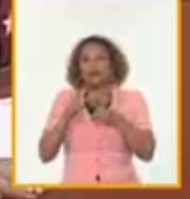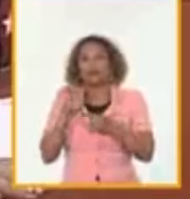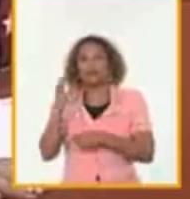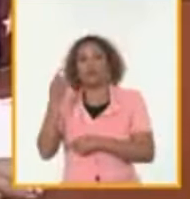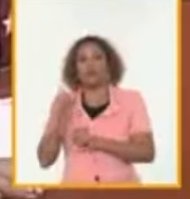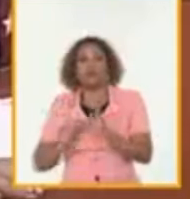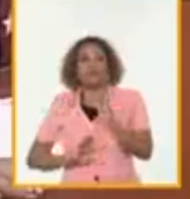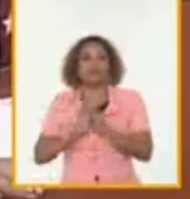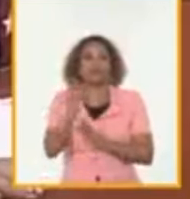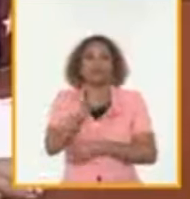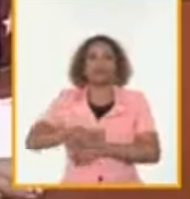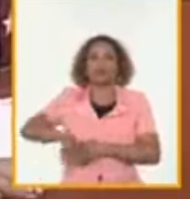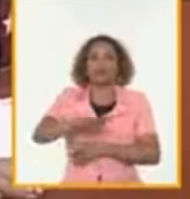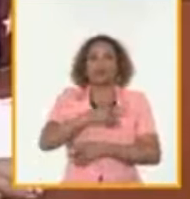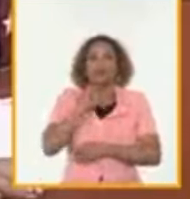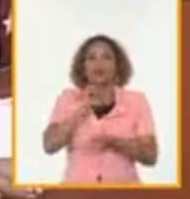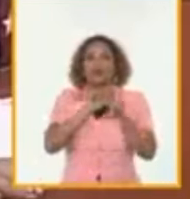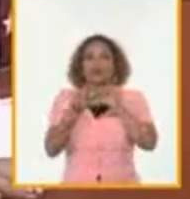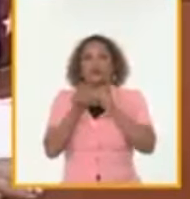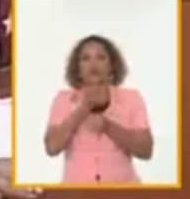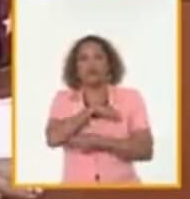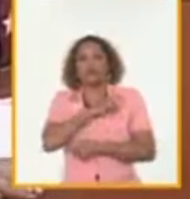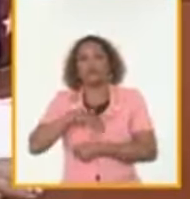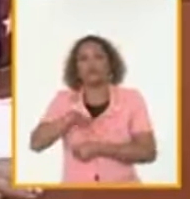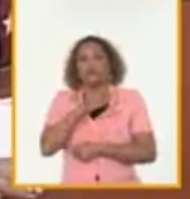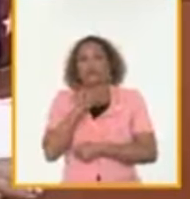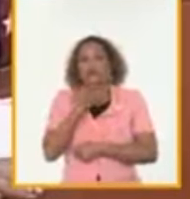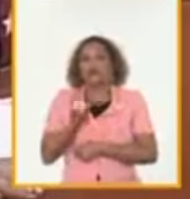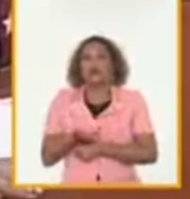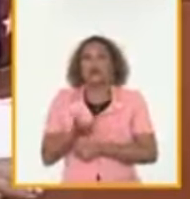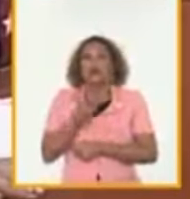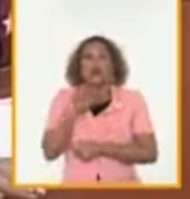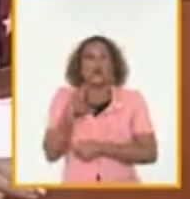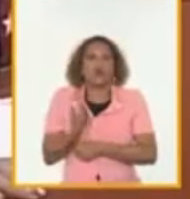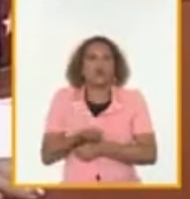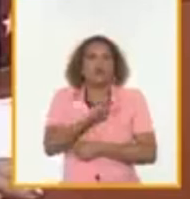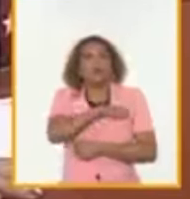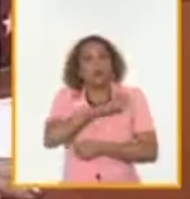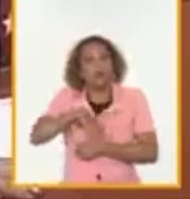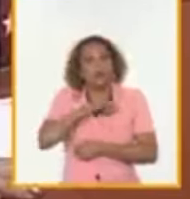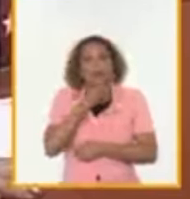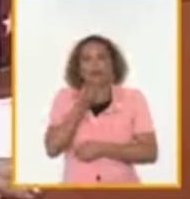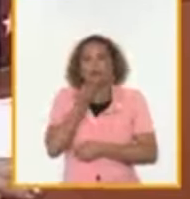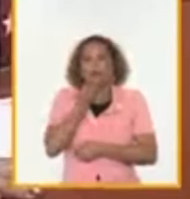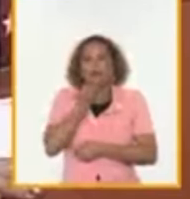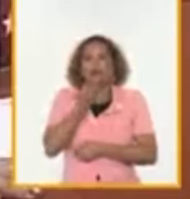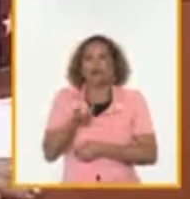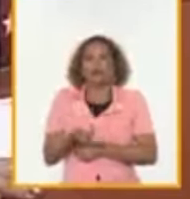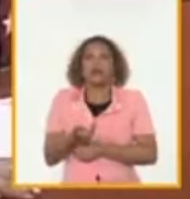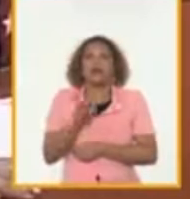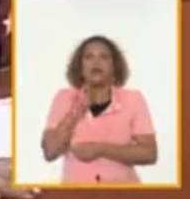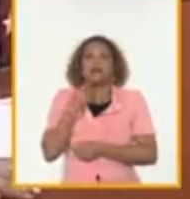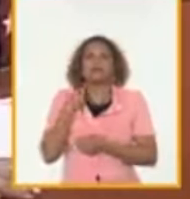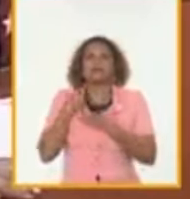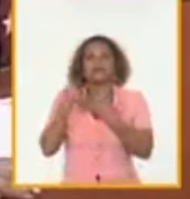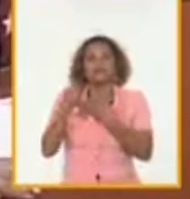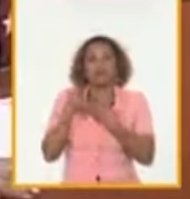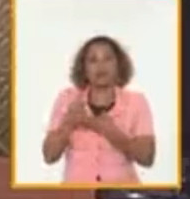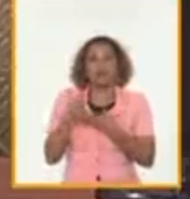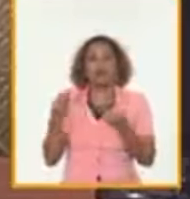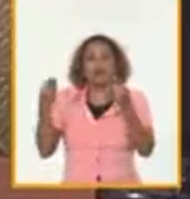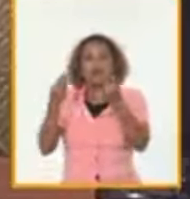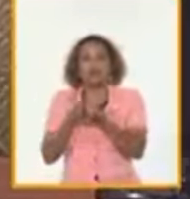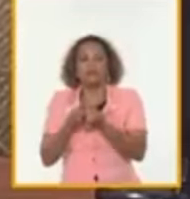para la sociedad cubana que es el control popular Cómo con el control popular es un instrumento también para hac más eficiente nuestra nuestra economía y nuestro servicio